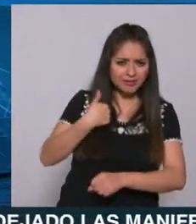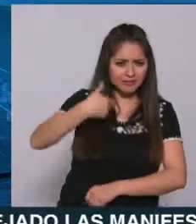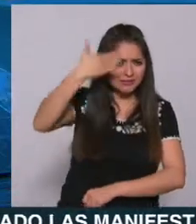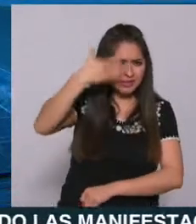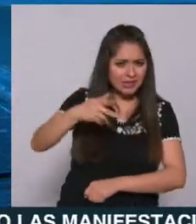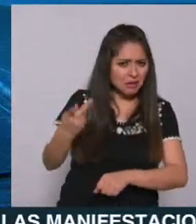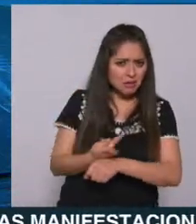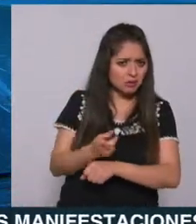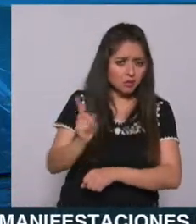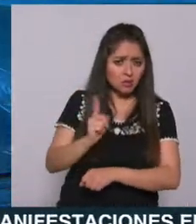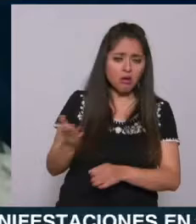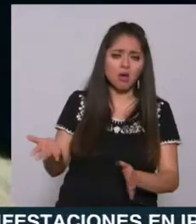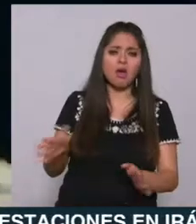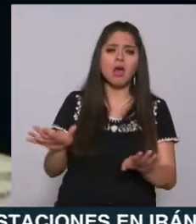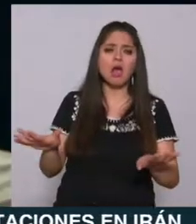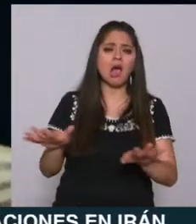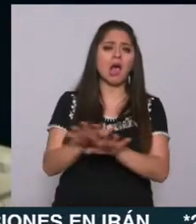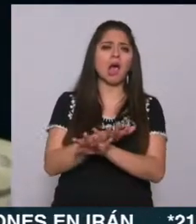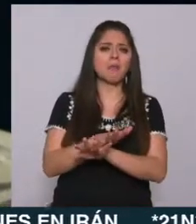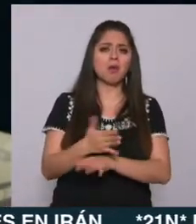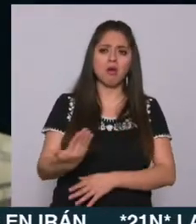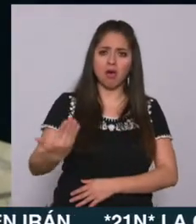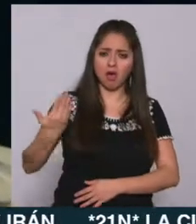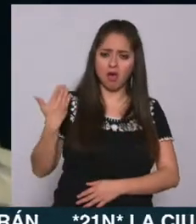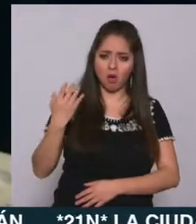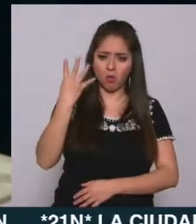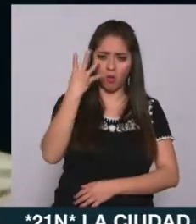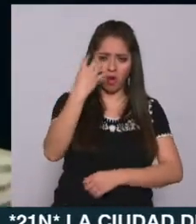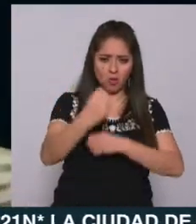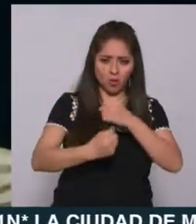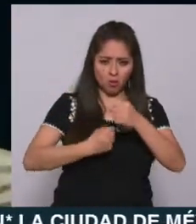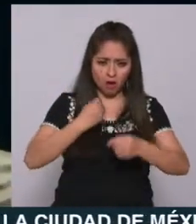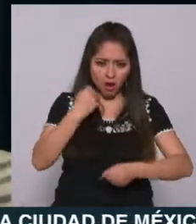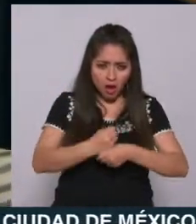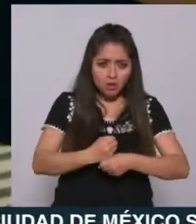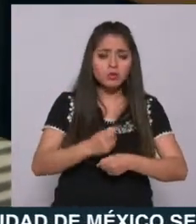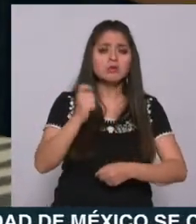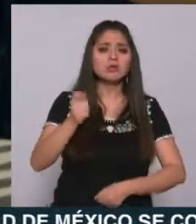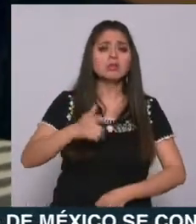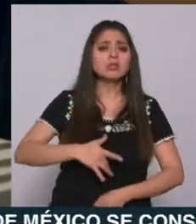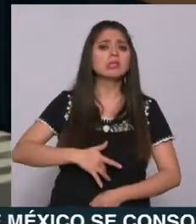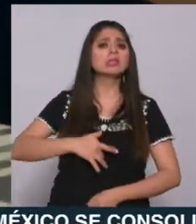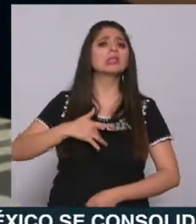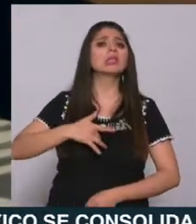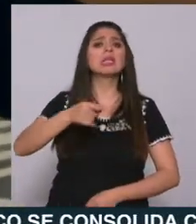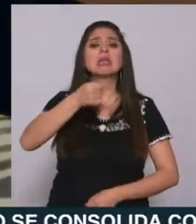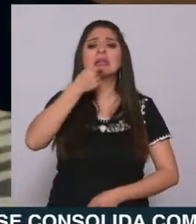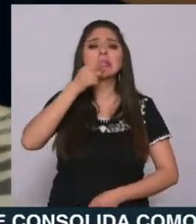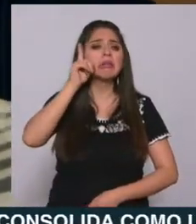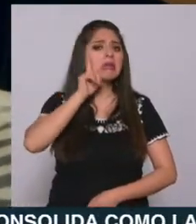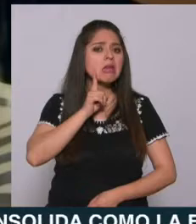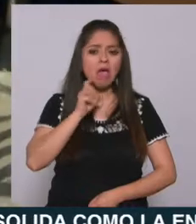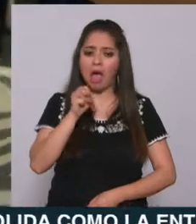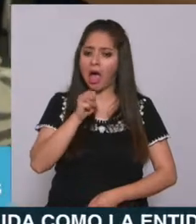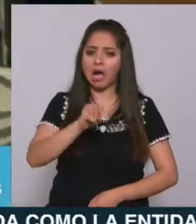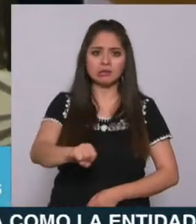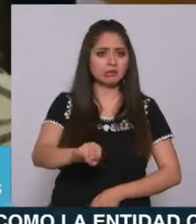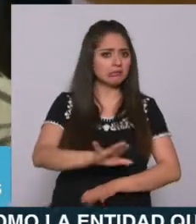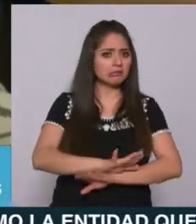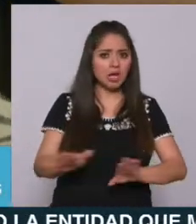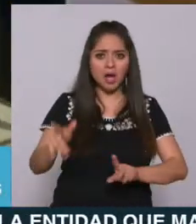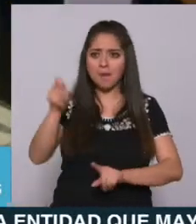hizo su transición hace prácticamente 4 años que tiene viviéndose como una niña al 100% en su